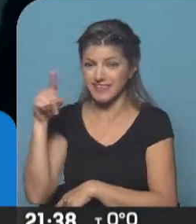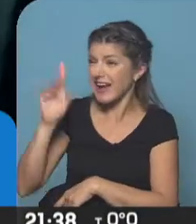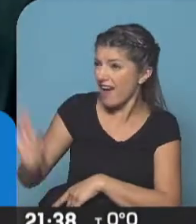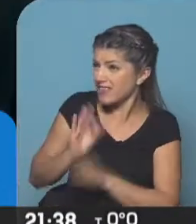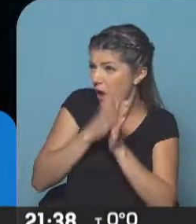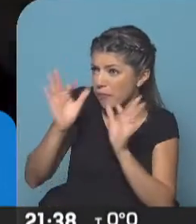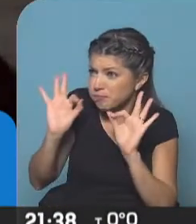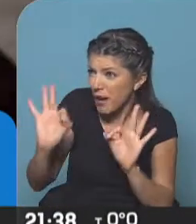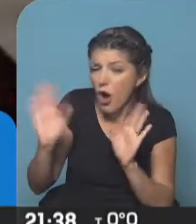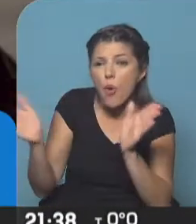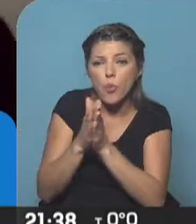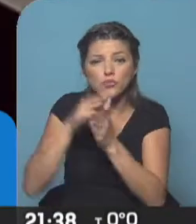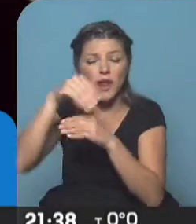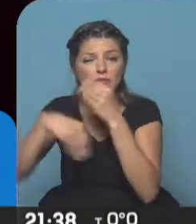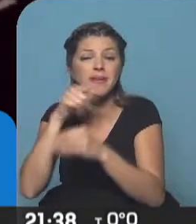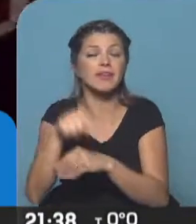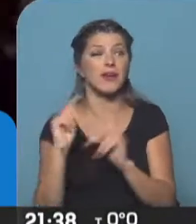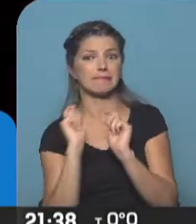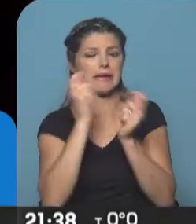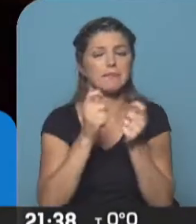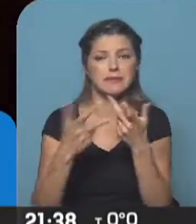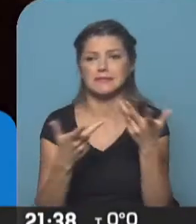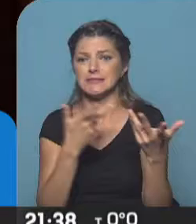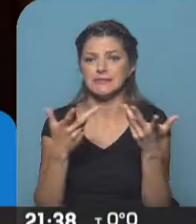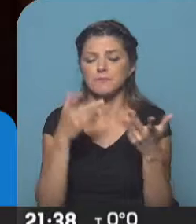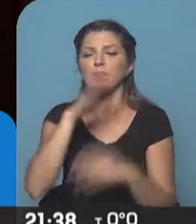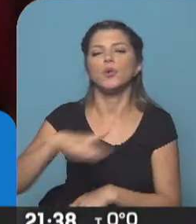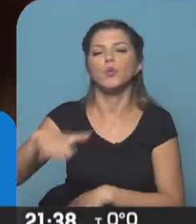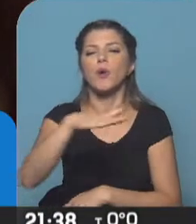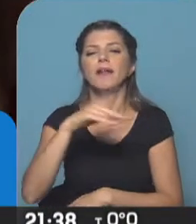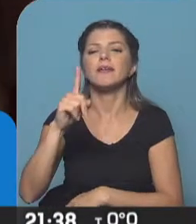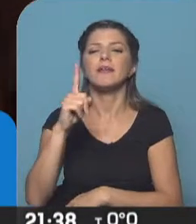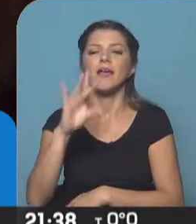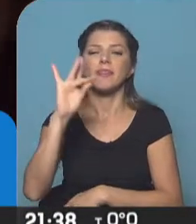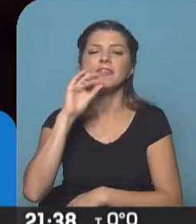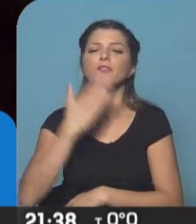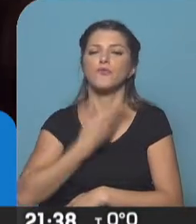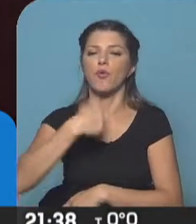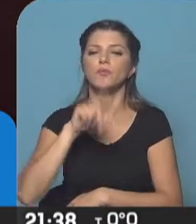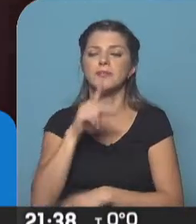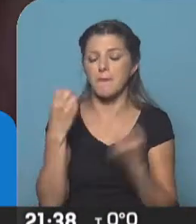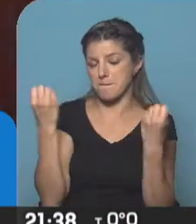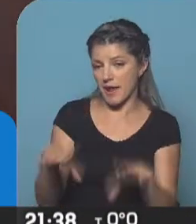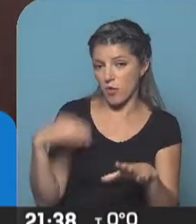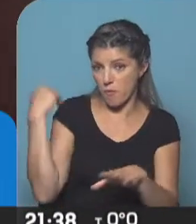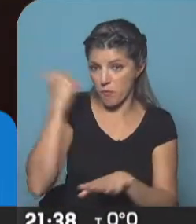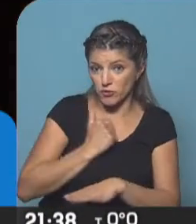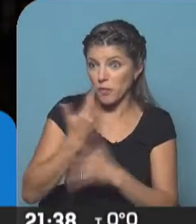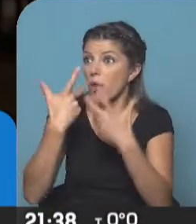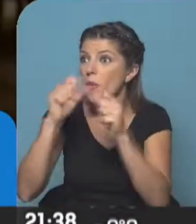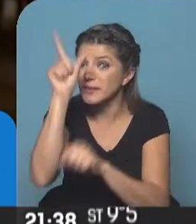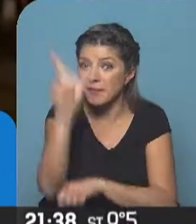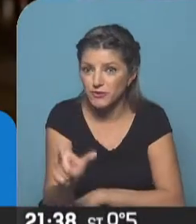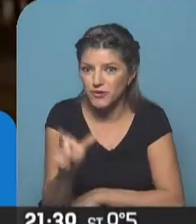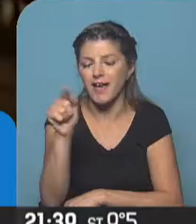e incertidumbres y en el santuario de la difunta Correa pierde ómnibus y bolso, pero encuentra a un vendedor ambulante, el gringo, a cargo de ese gran actor